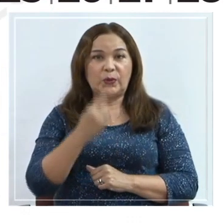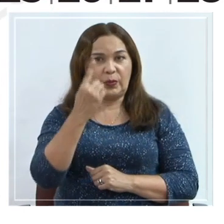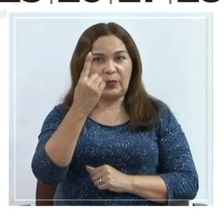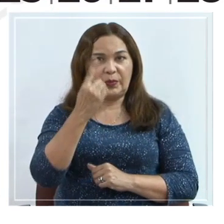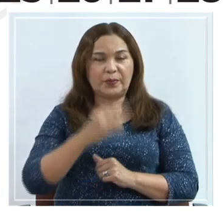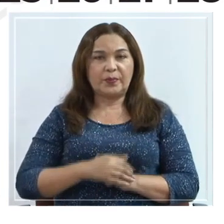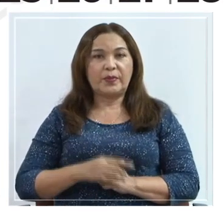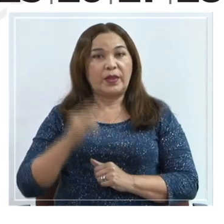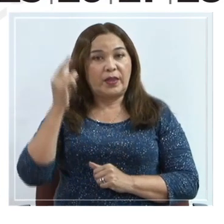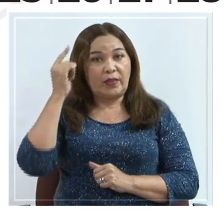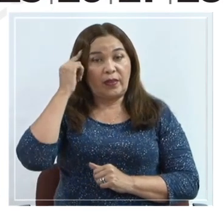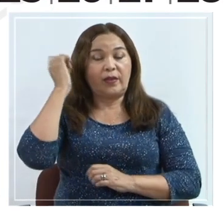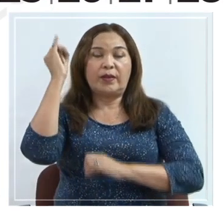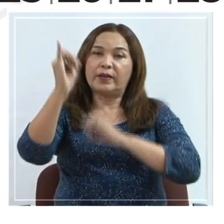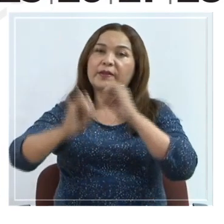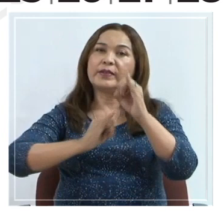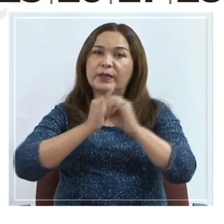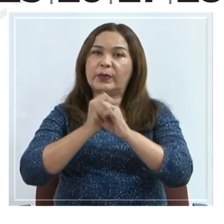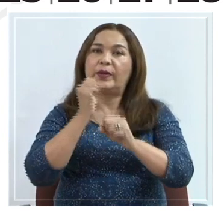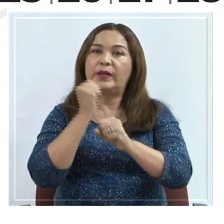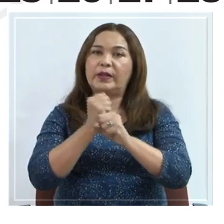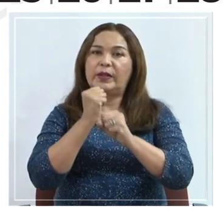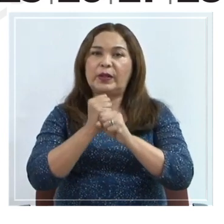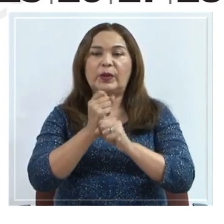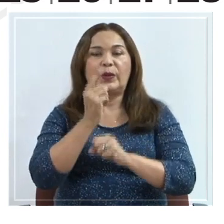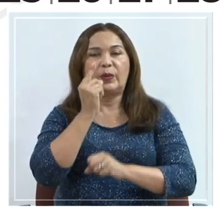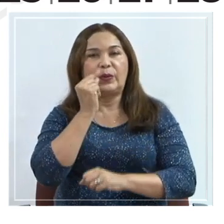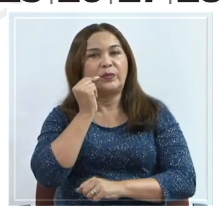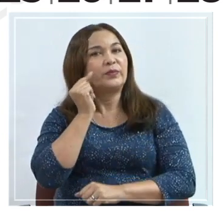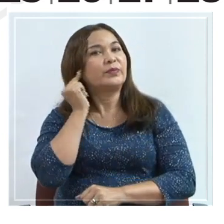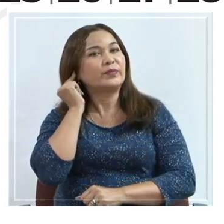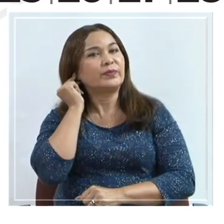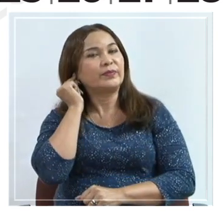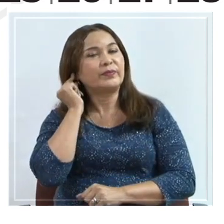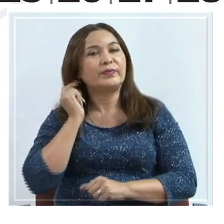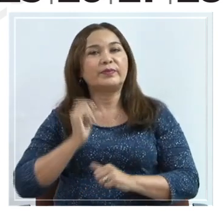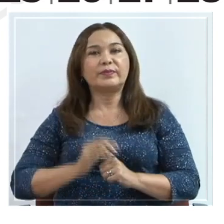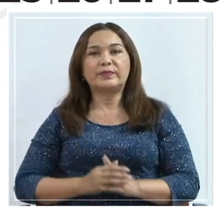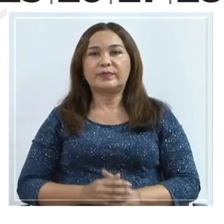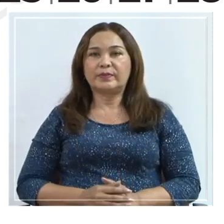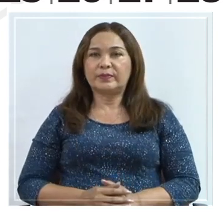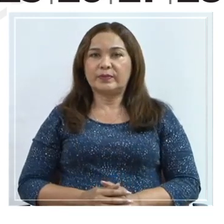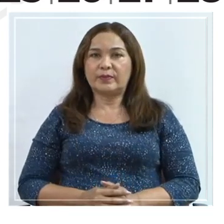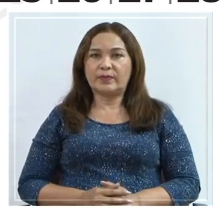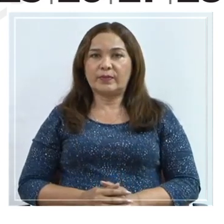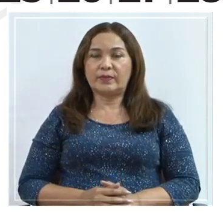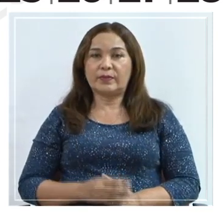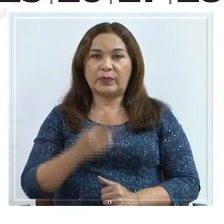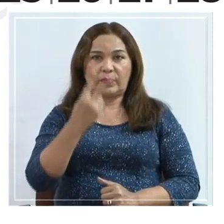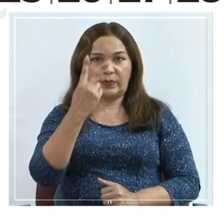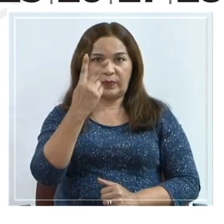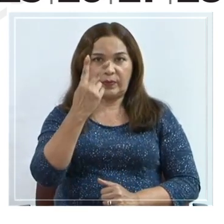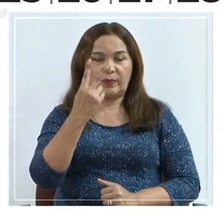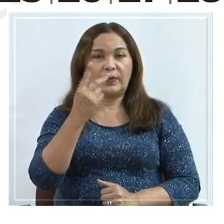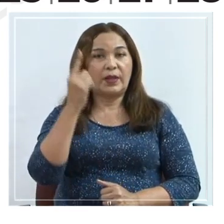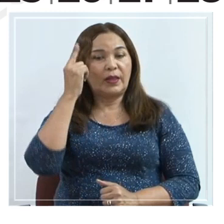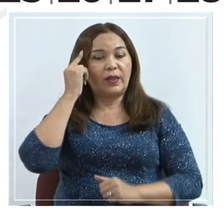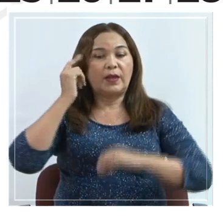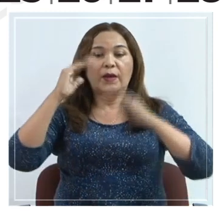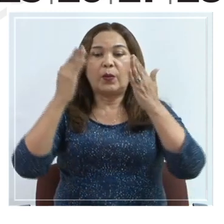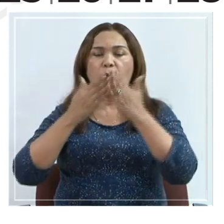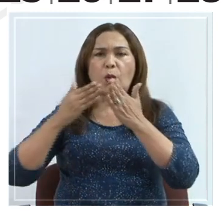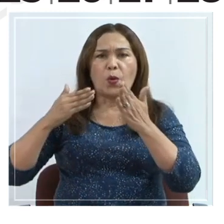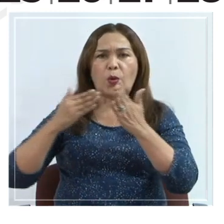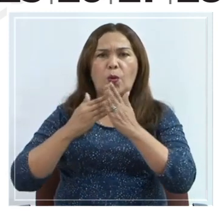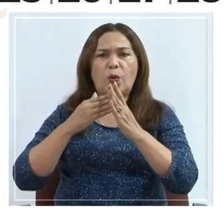día 1 día internacional del trabajador y la trabajadora día 2 día